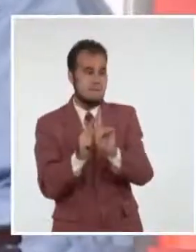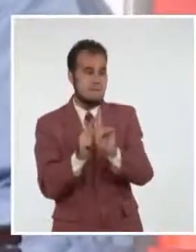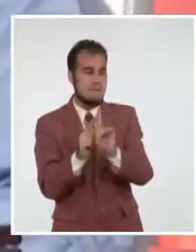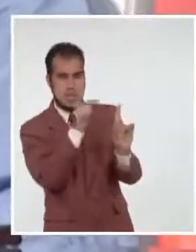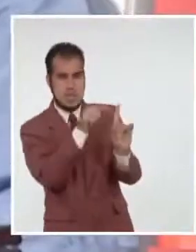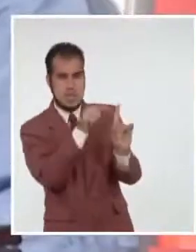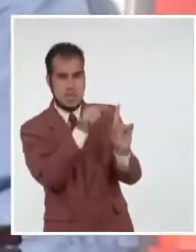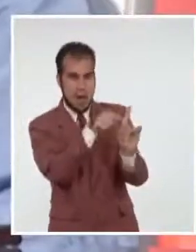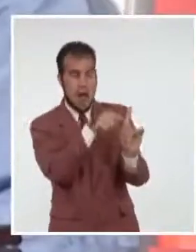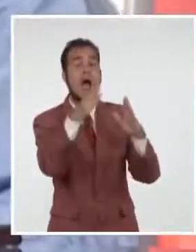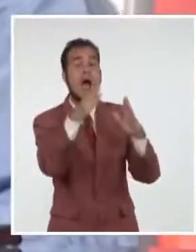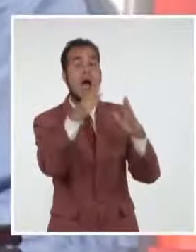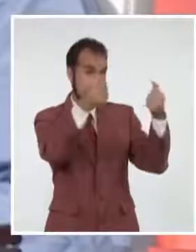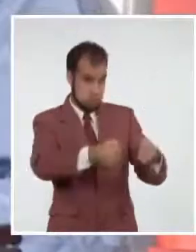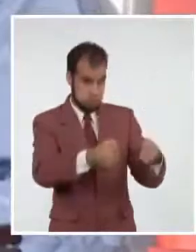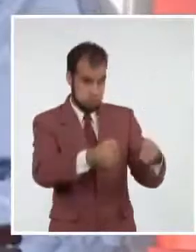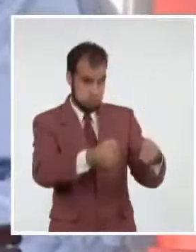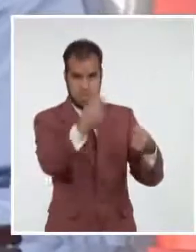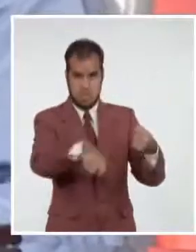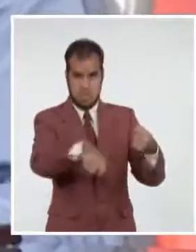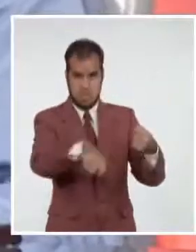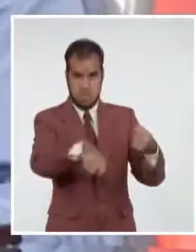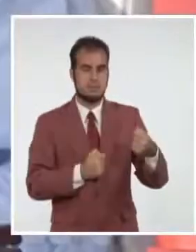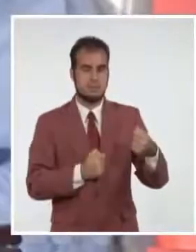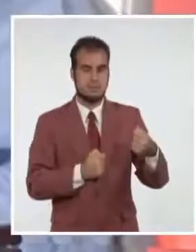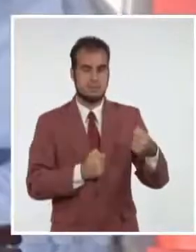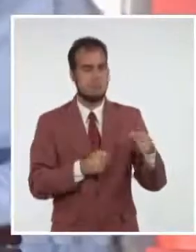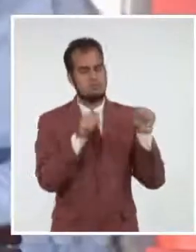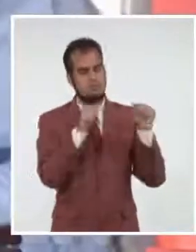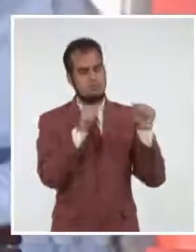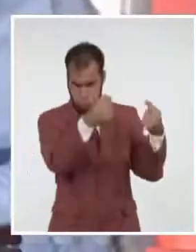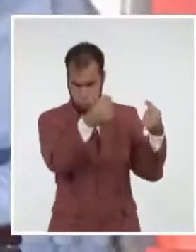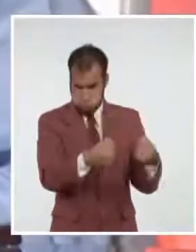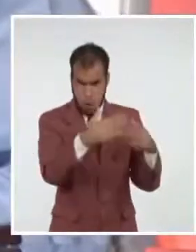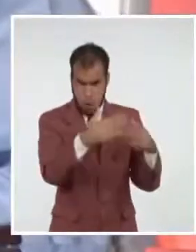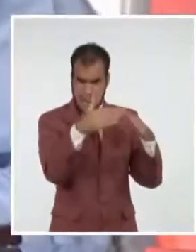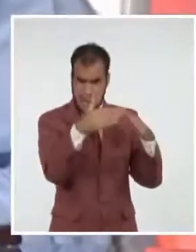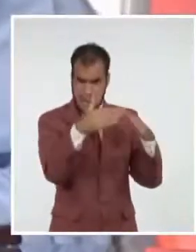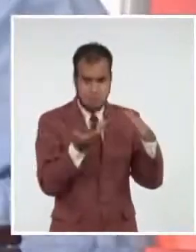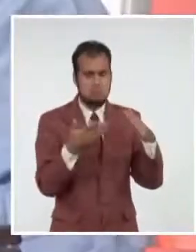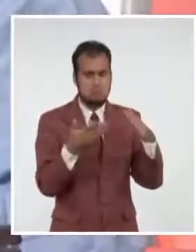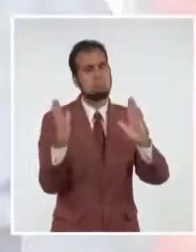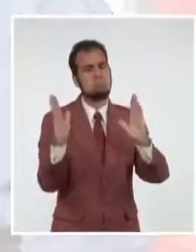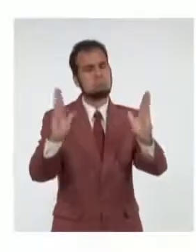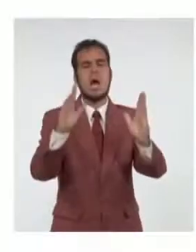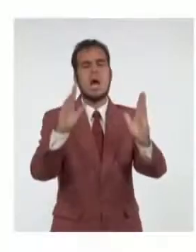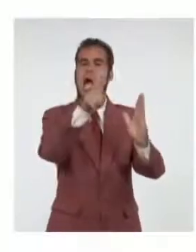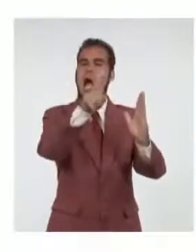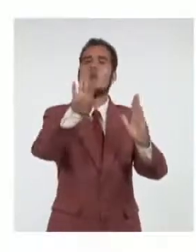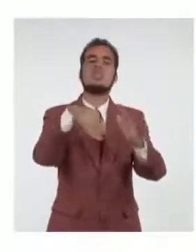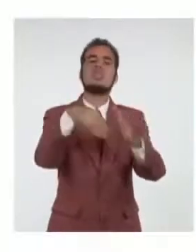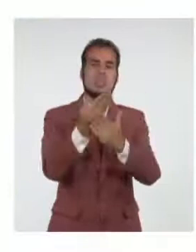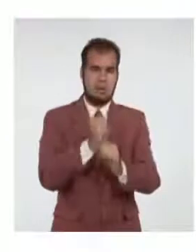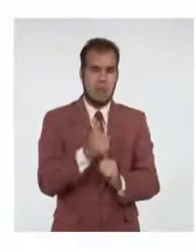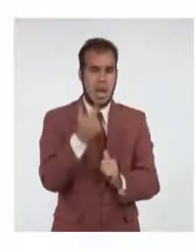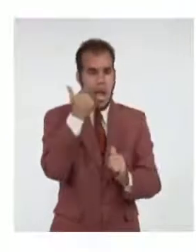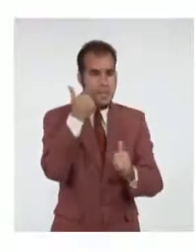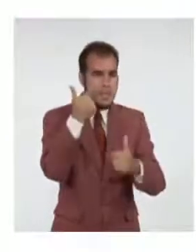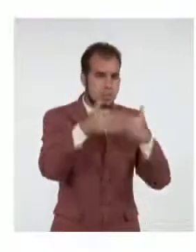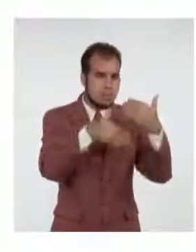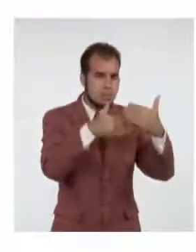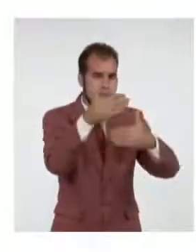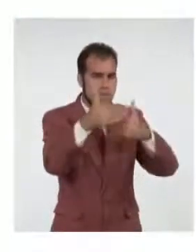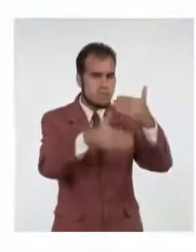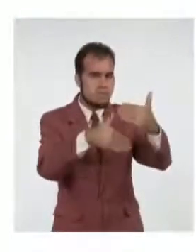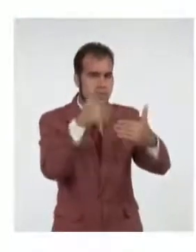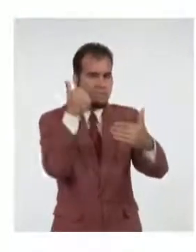domicilio. Y en su domicilio permanece durante 14 días evolucionándose para ver si